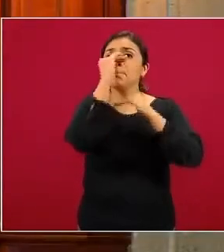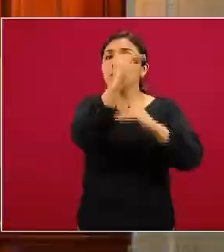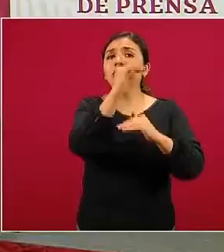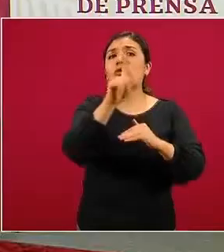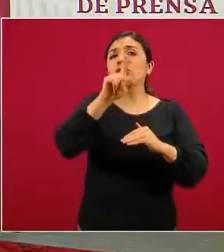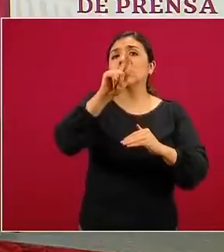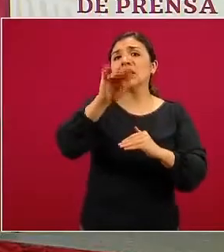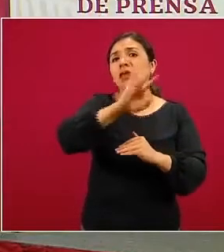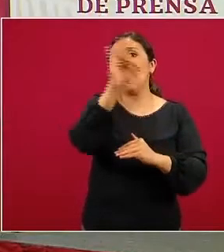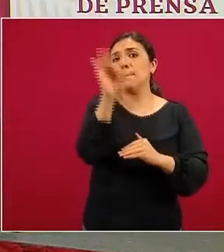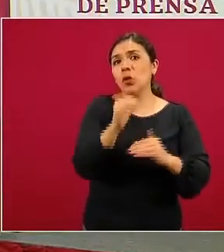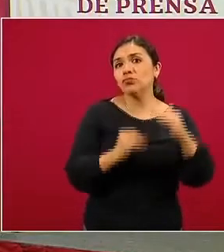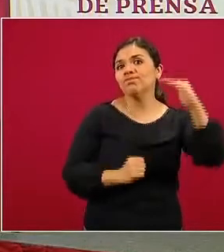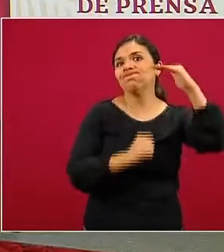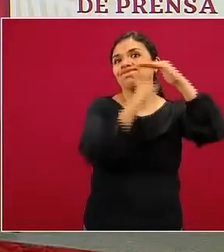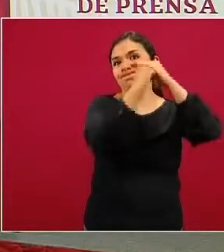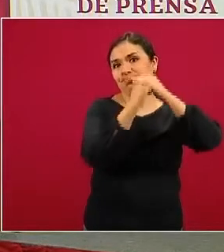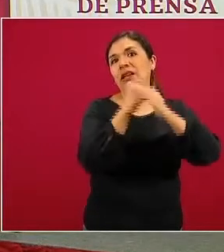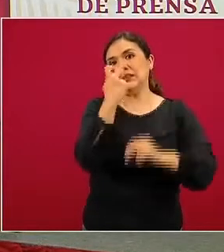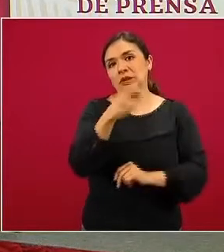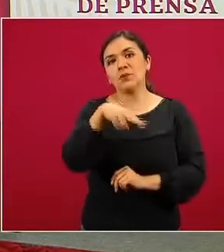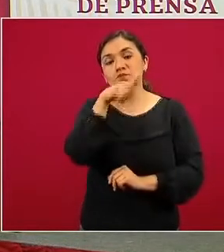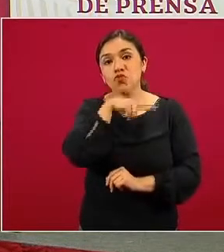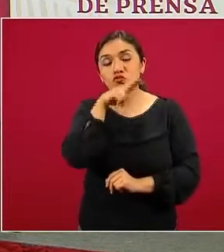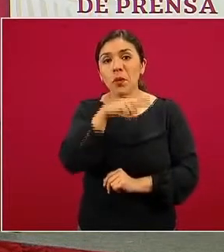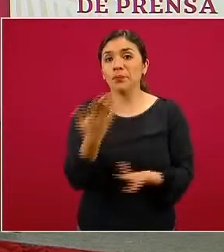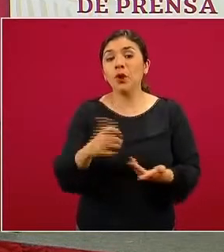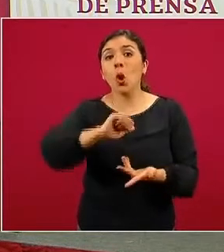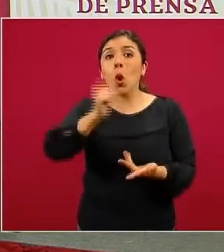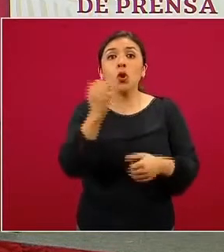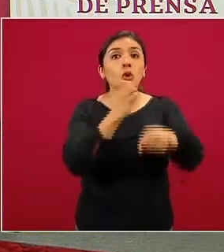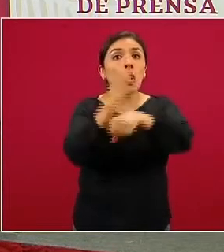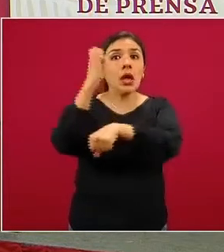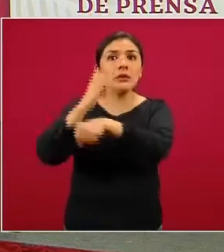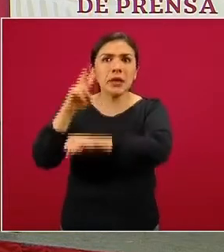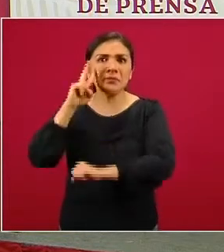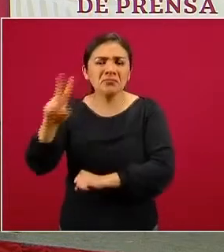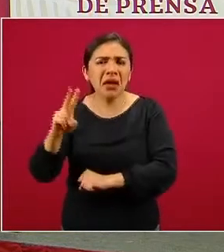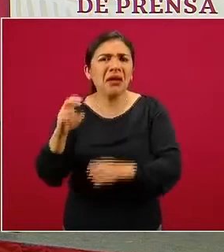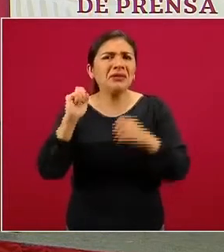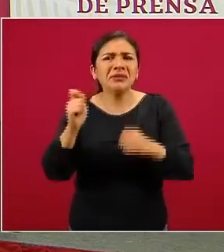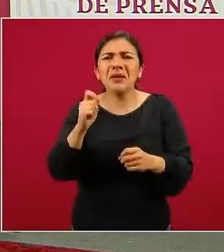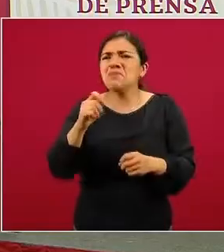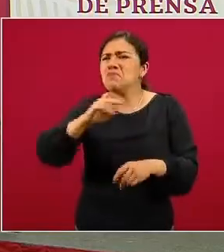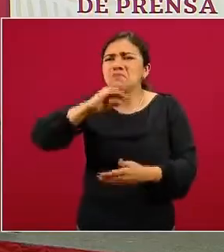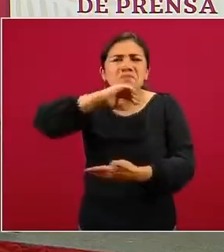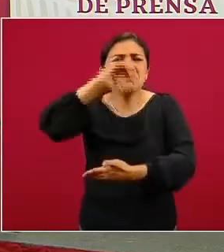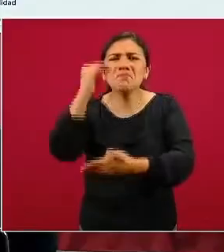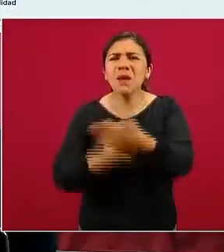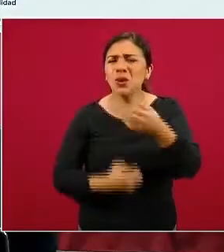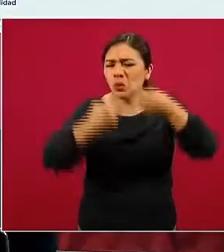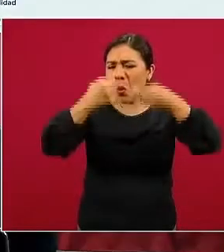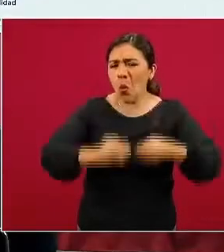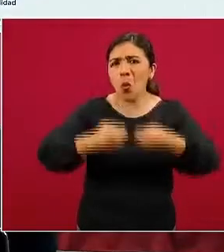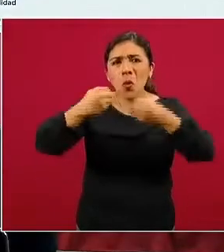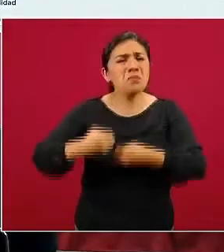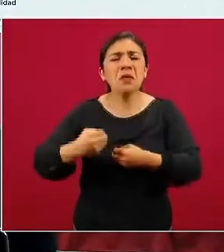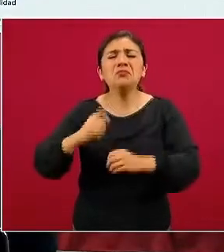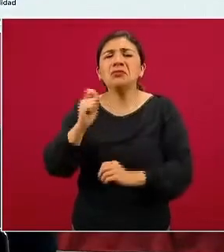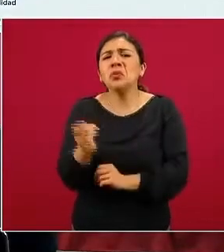70% como tal. Y entidades con una ocupación tan baja como Chiapas y Campeche, con solo